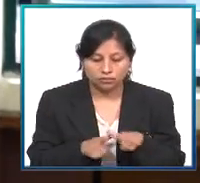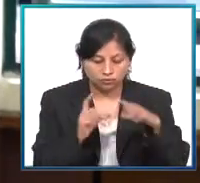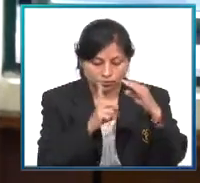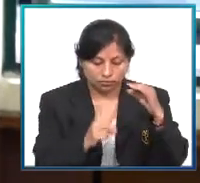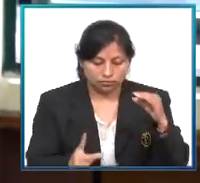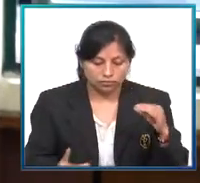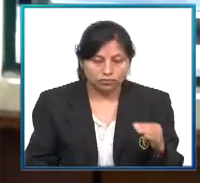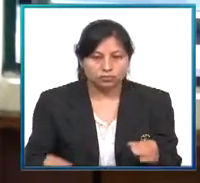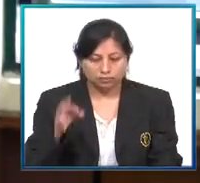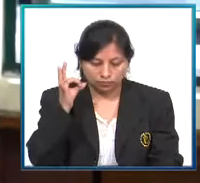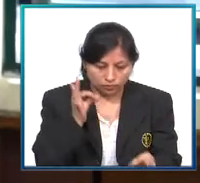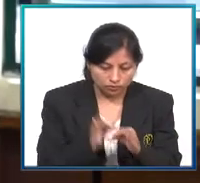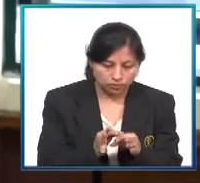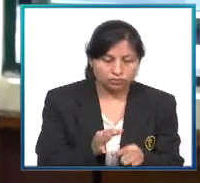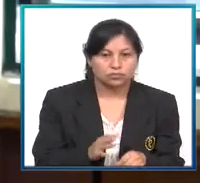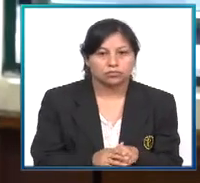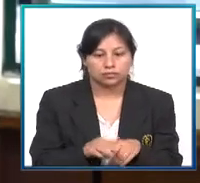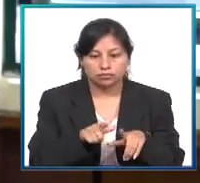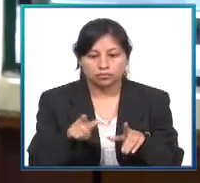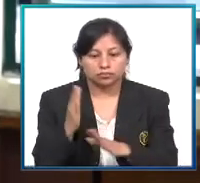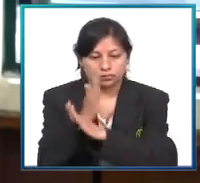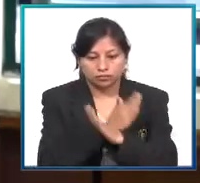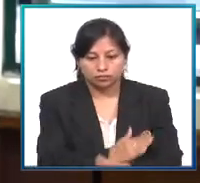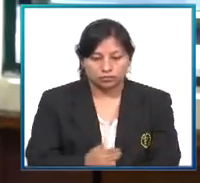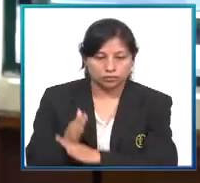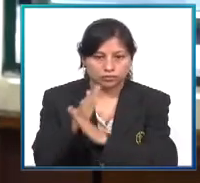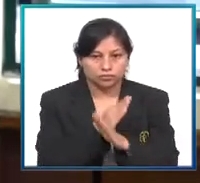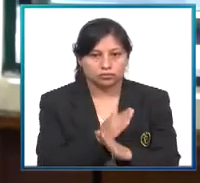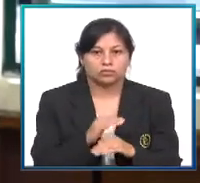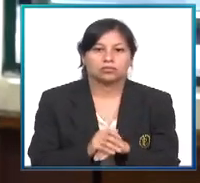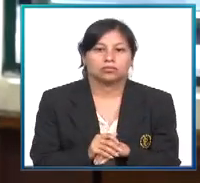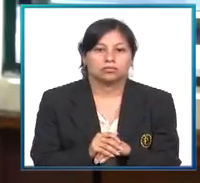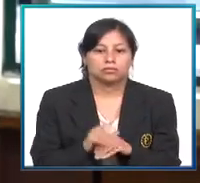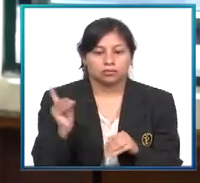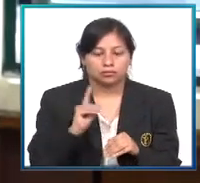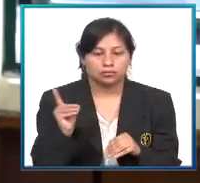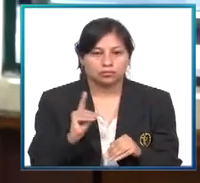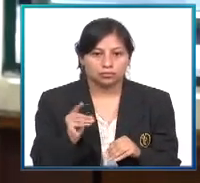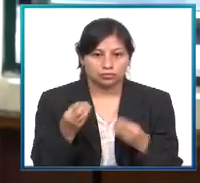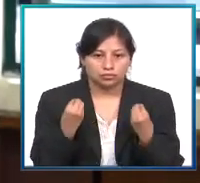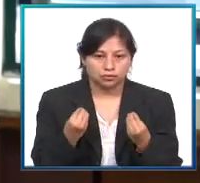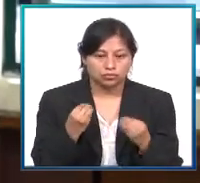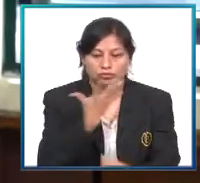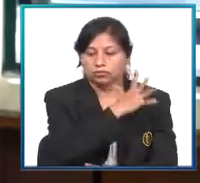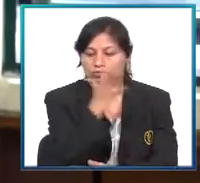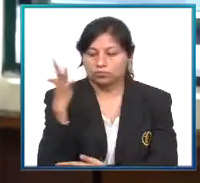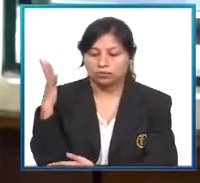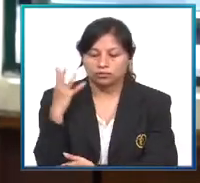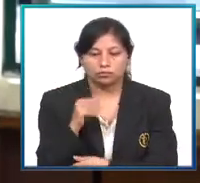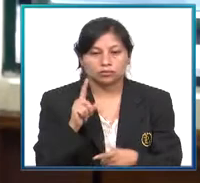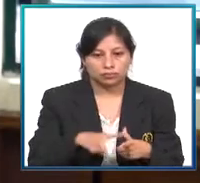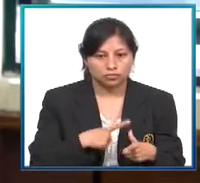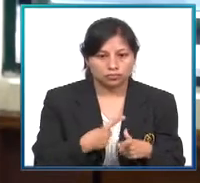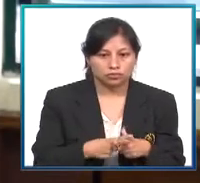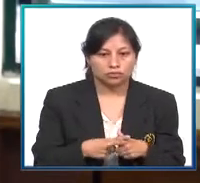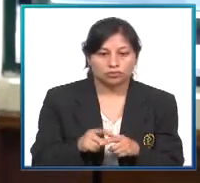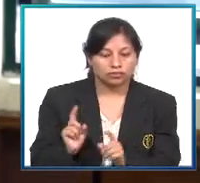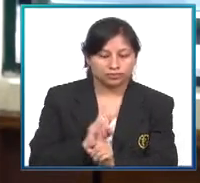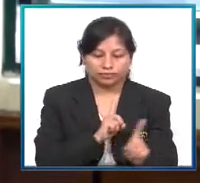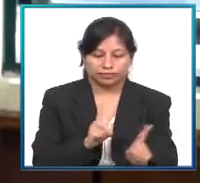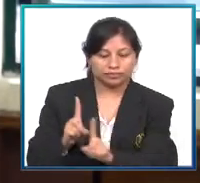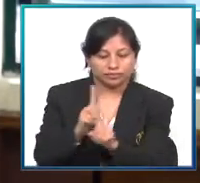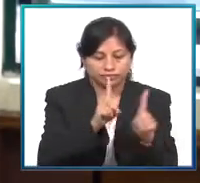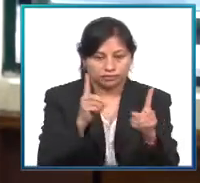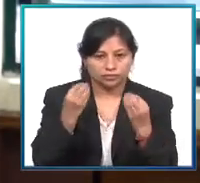está asentado, pues es una área protegida, donde hay mucho bosque, el cual es perseguido por